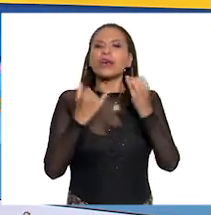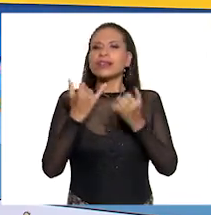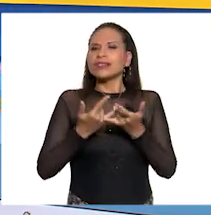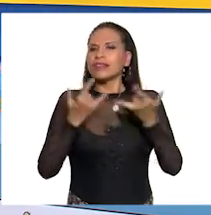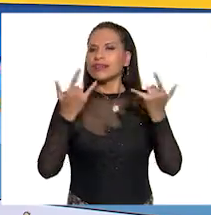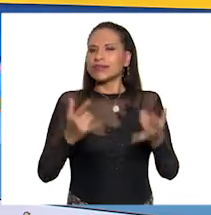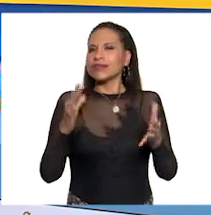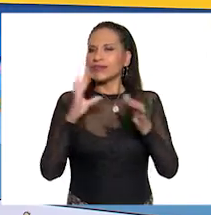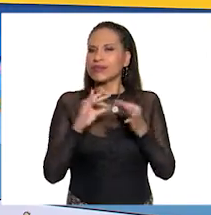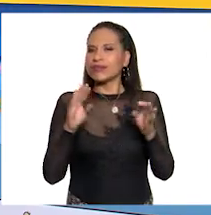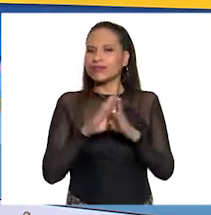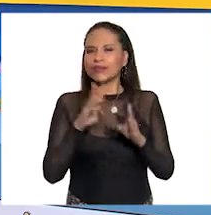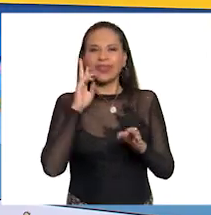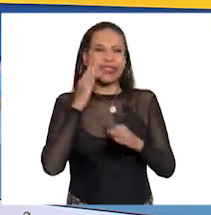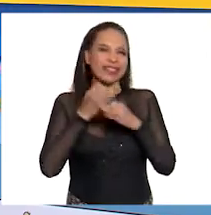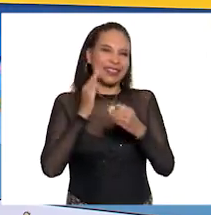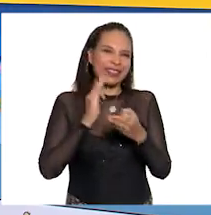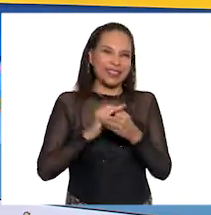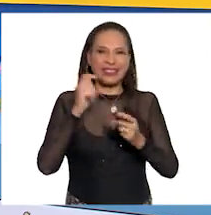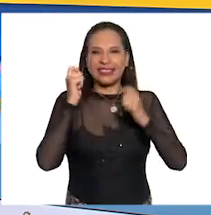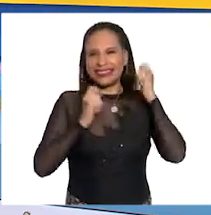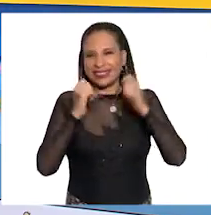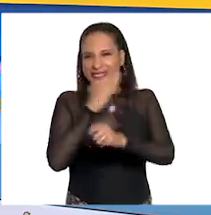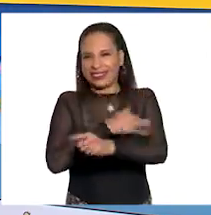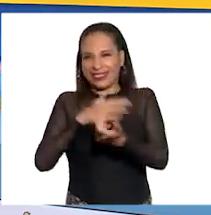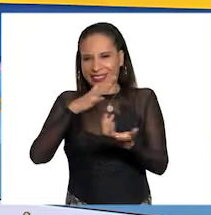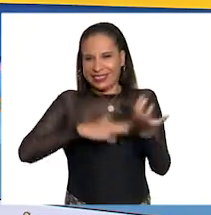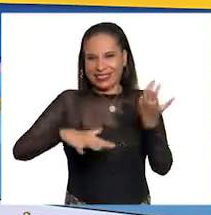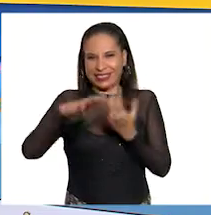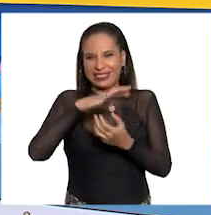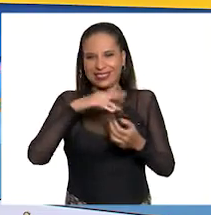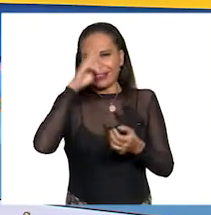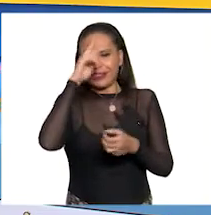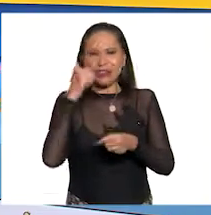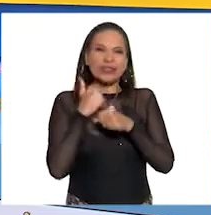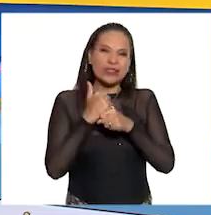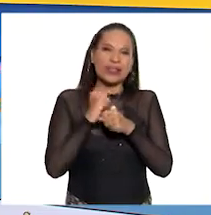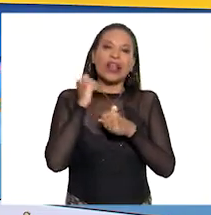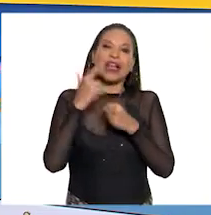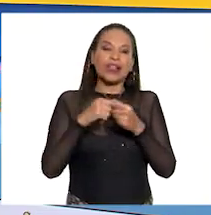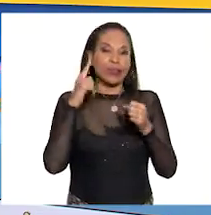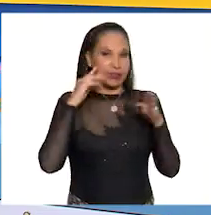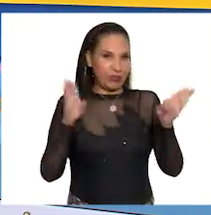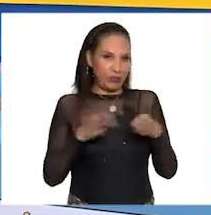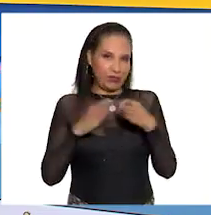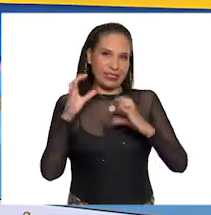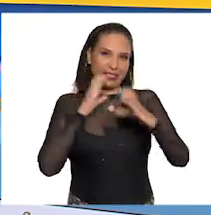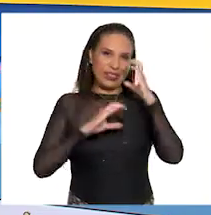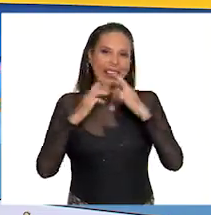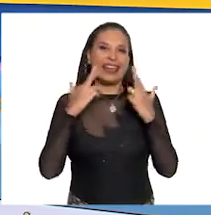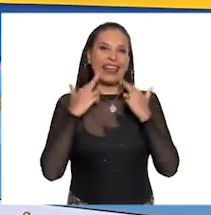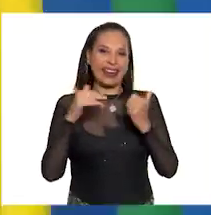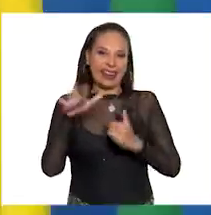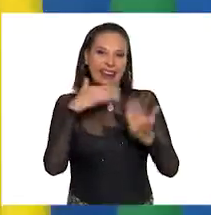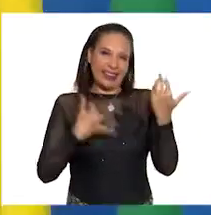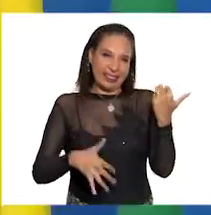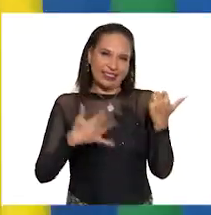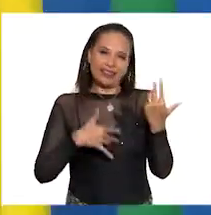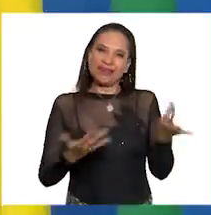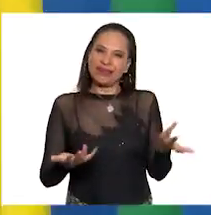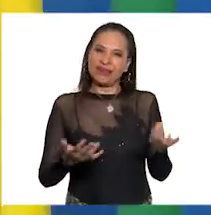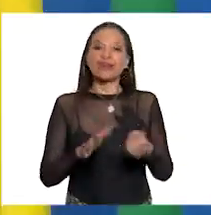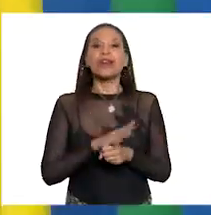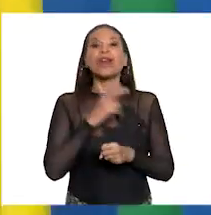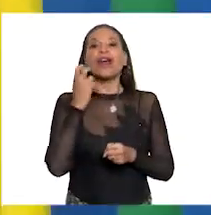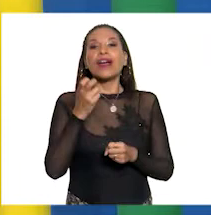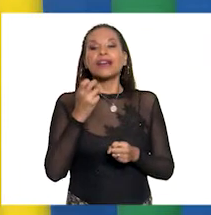historias eran contadas como comedias, como dramas familiares, como tragicomedias y hasta musicales al estilo ranchero. Ya